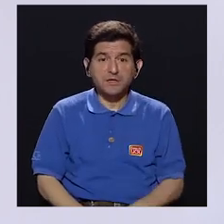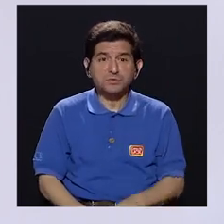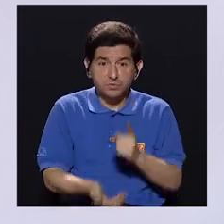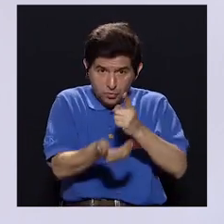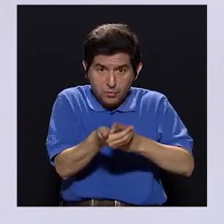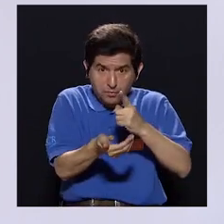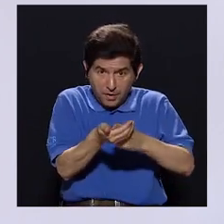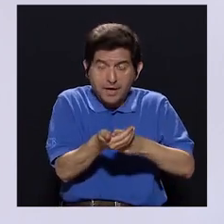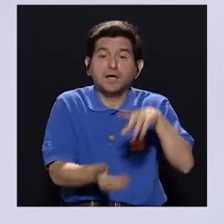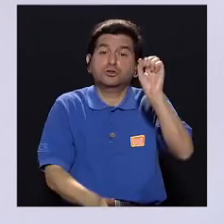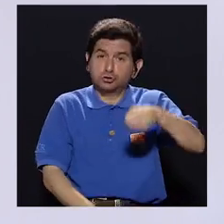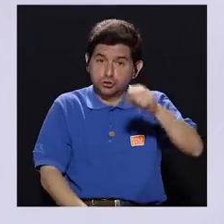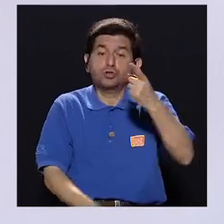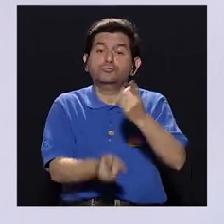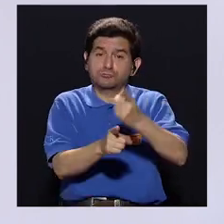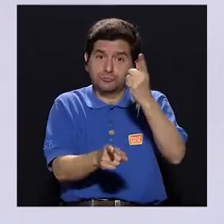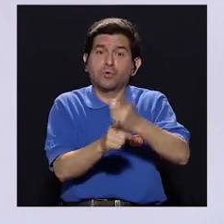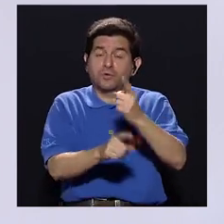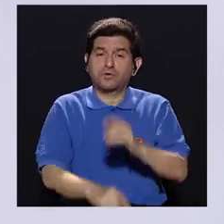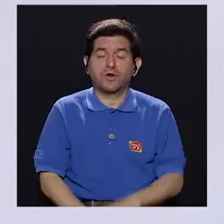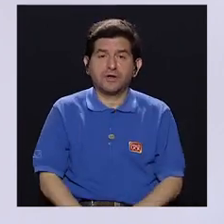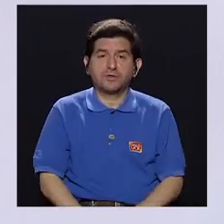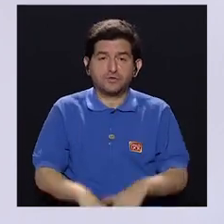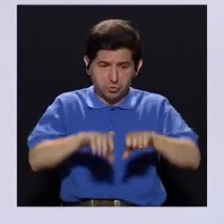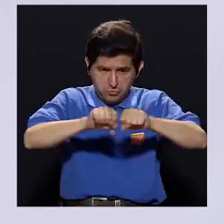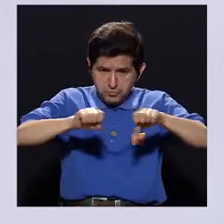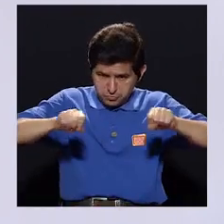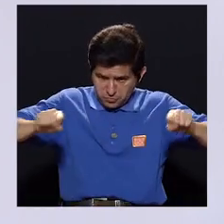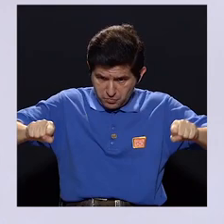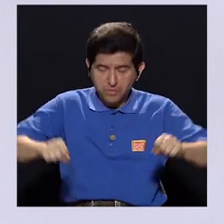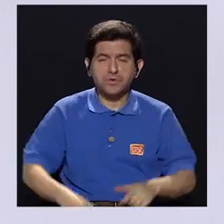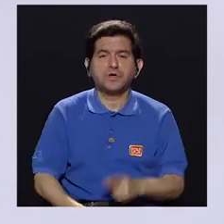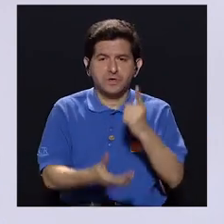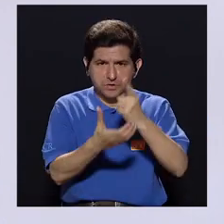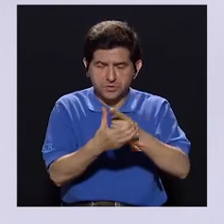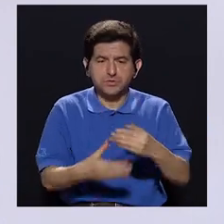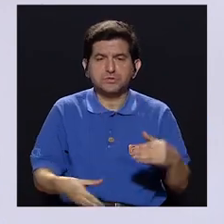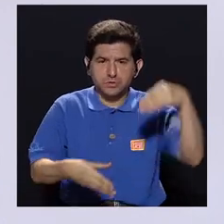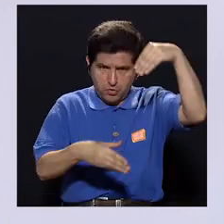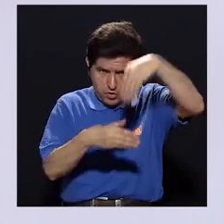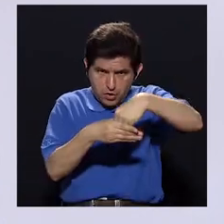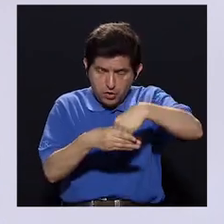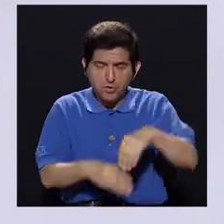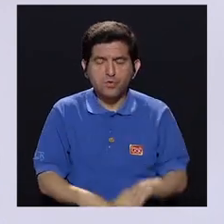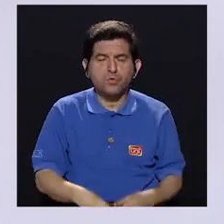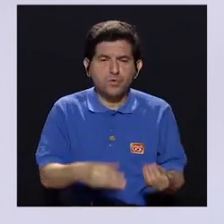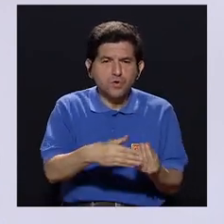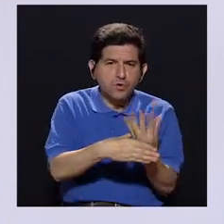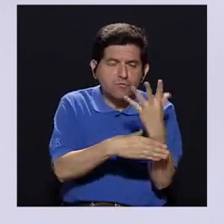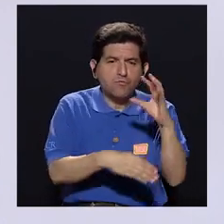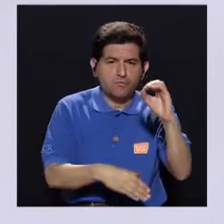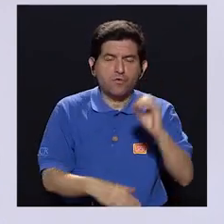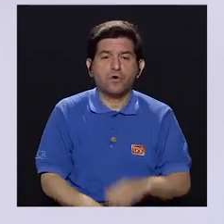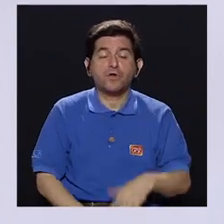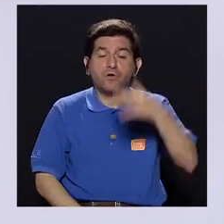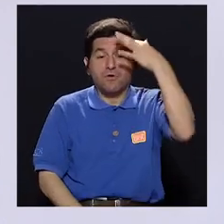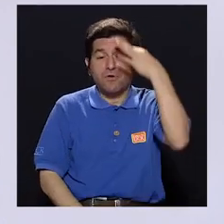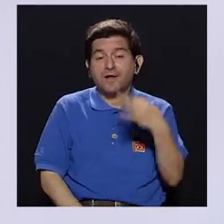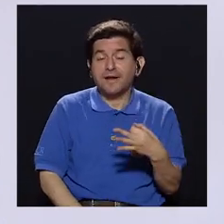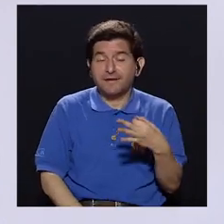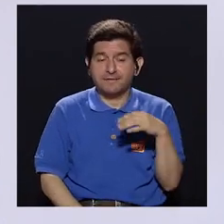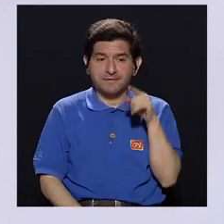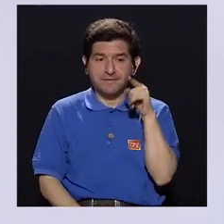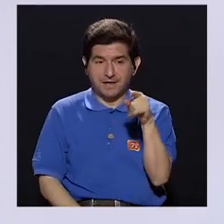calientes sí sí sí sí sí sí digamos chorizos y salchichas llevan mezclas de de orquídeas bajo las creencias de que